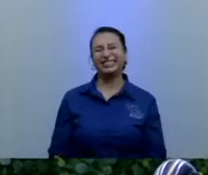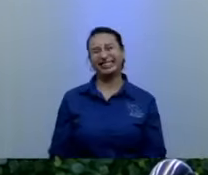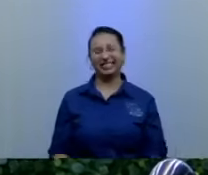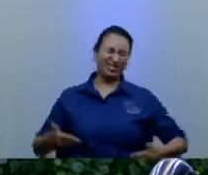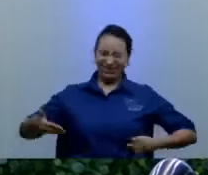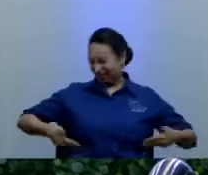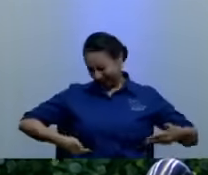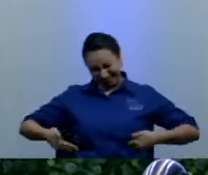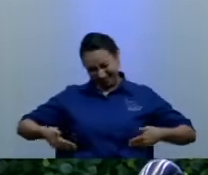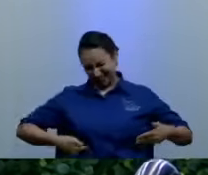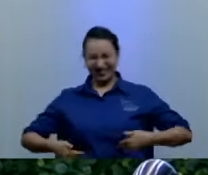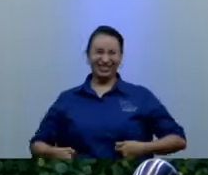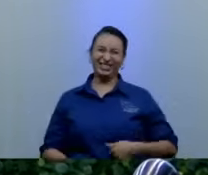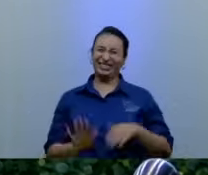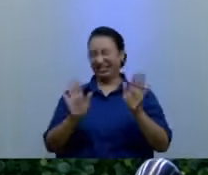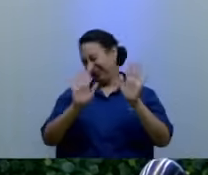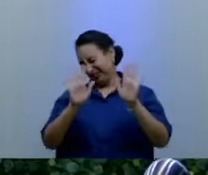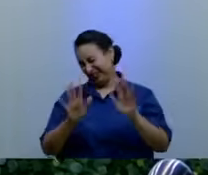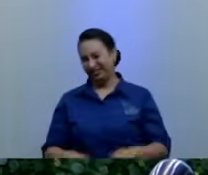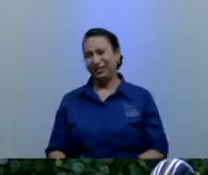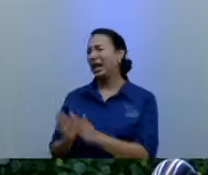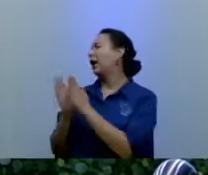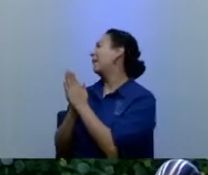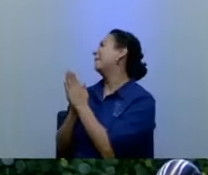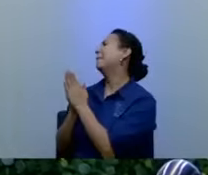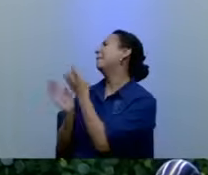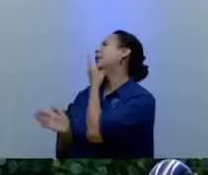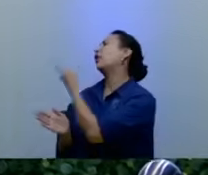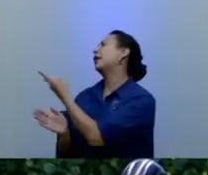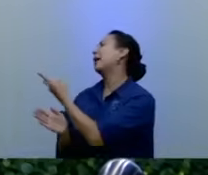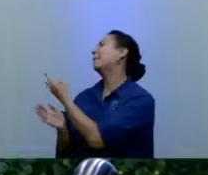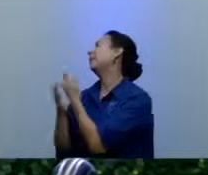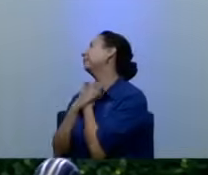Ya, perdóname mi vida, eso sí, ya no, ¿eh?